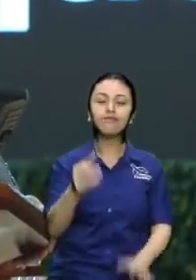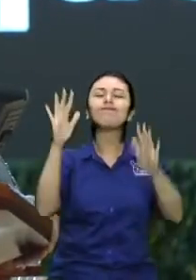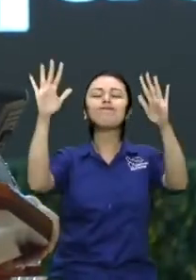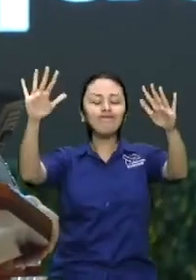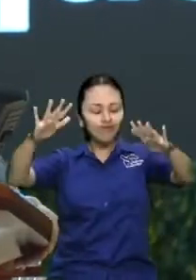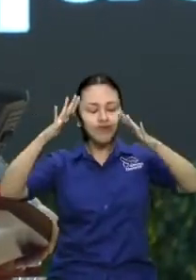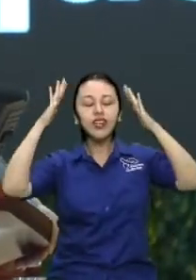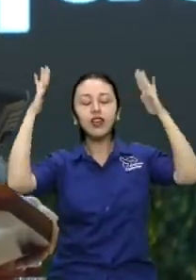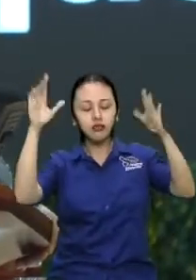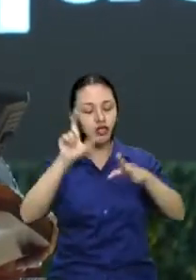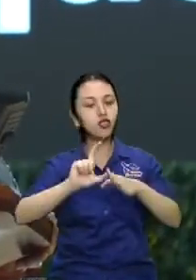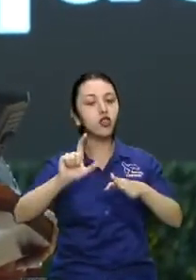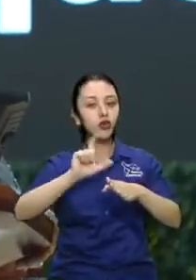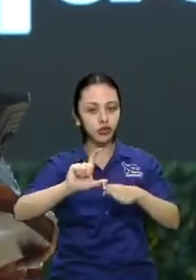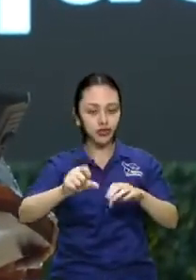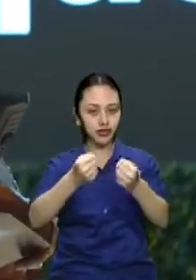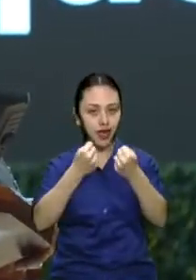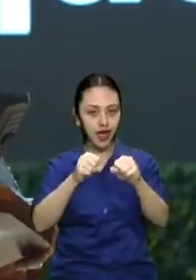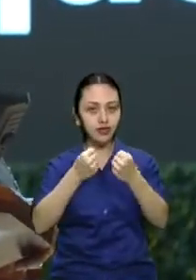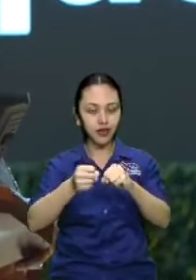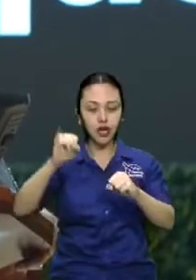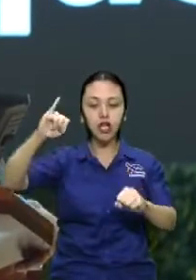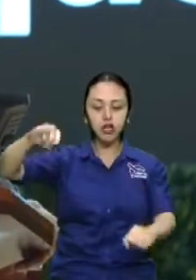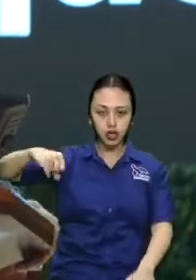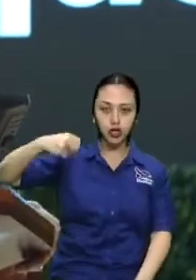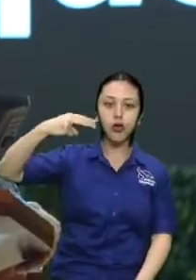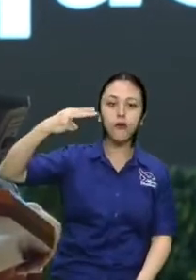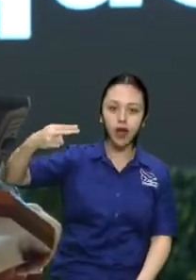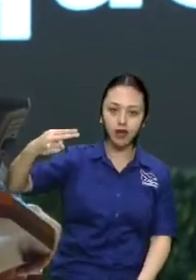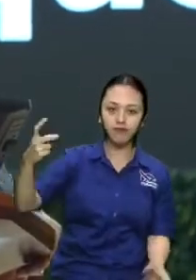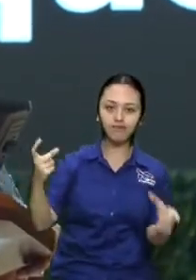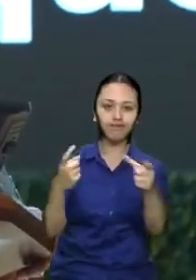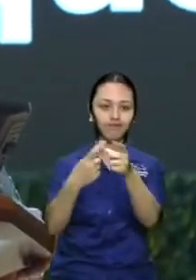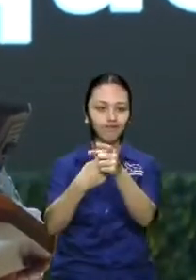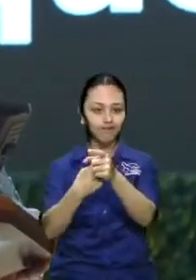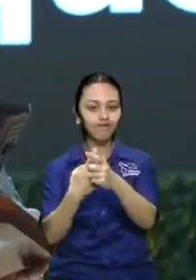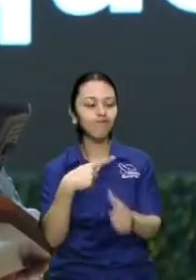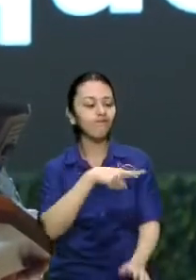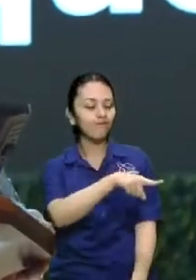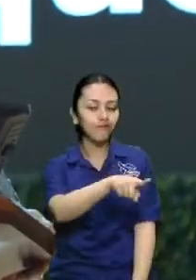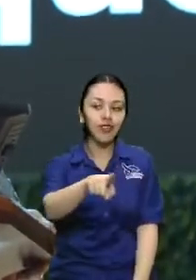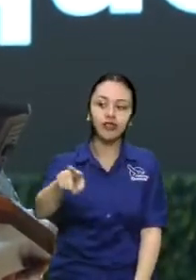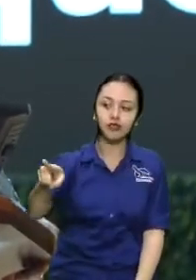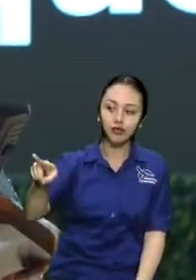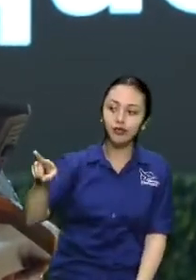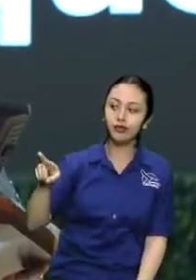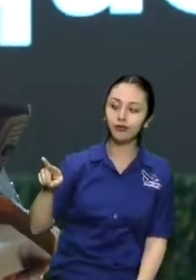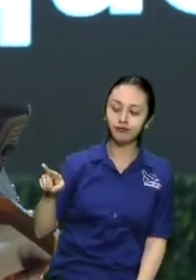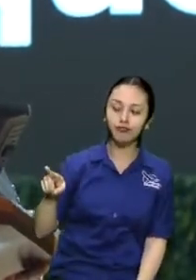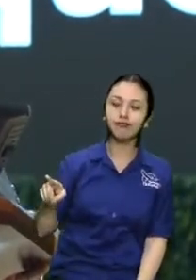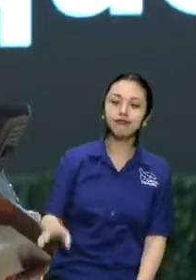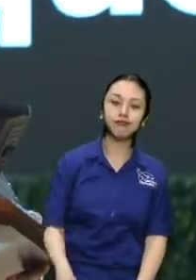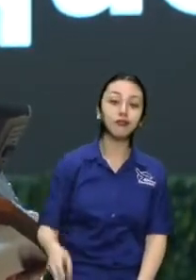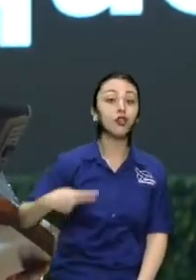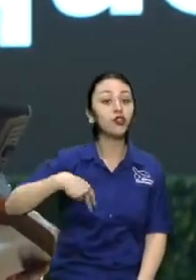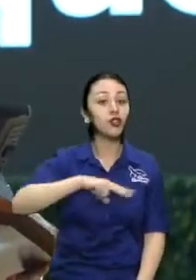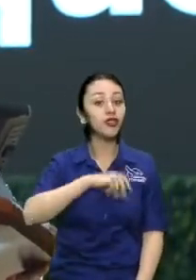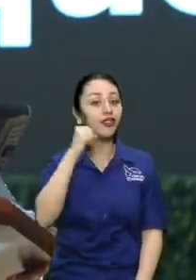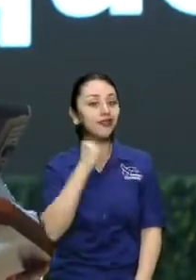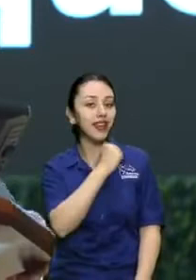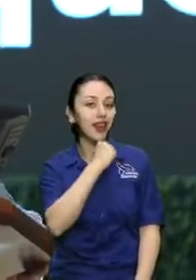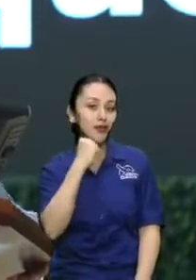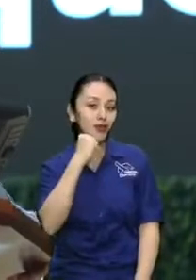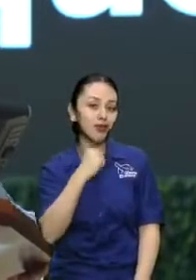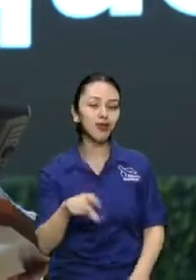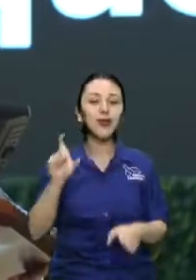ha hecho Jehová con estos Y hasta lo cantamos. Grandes cosas